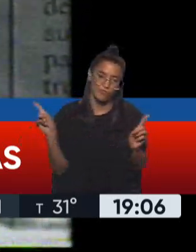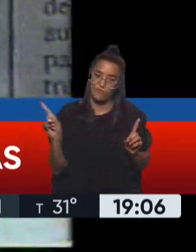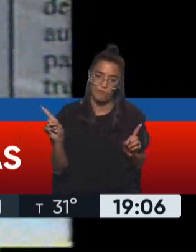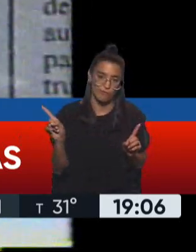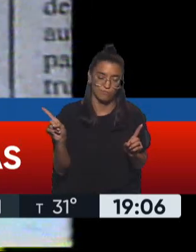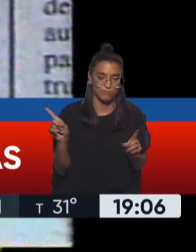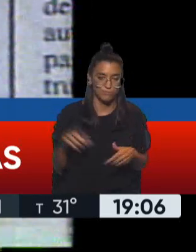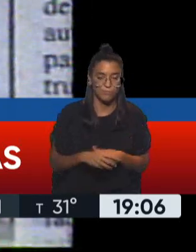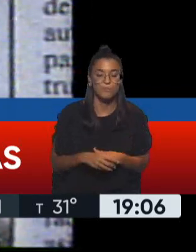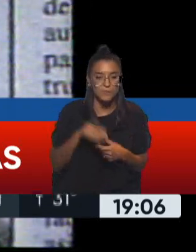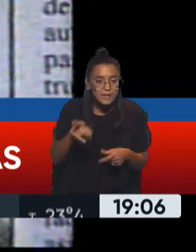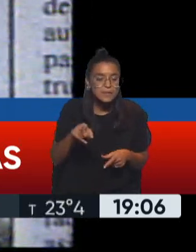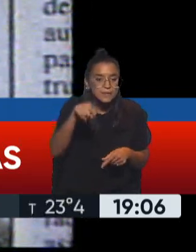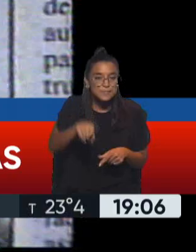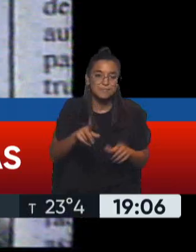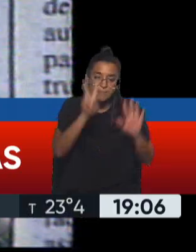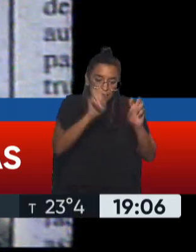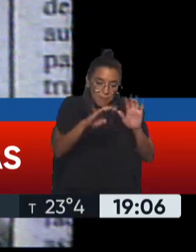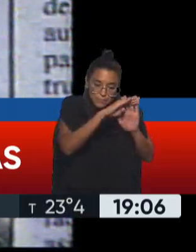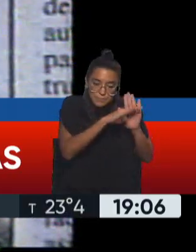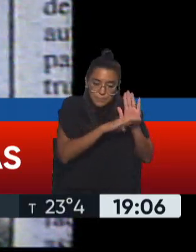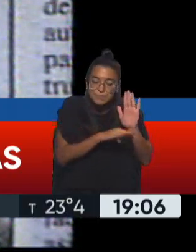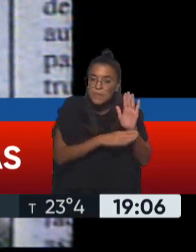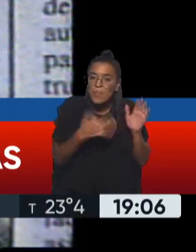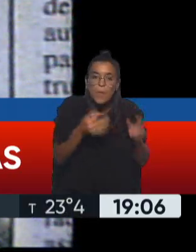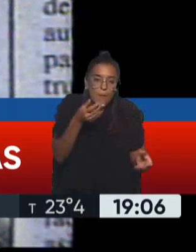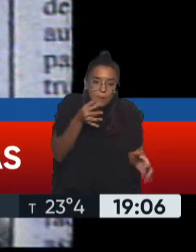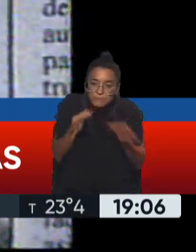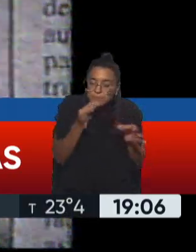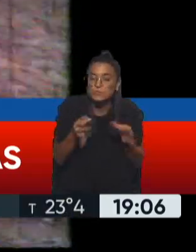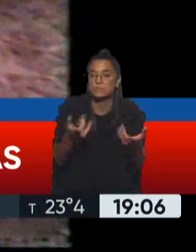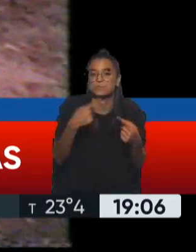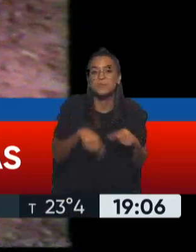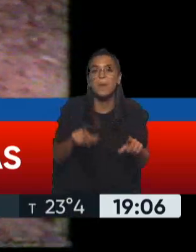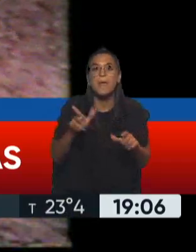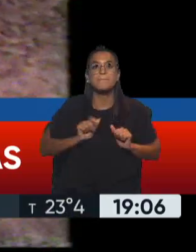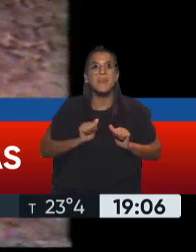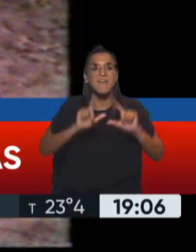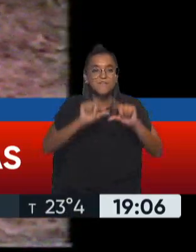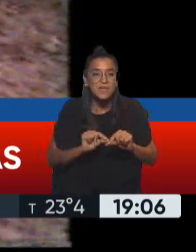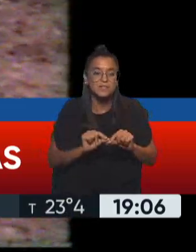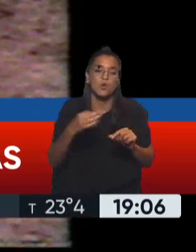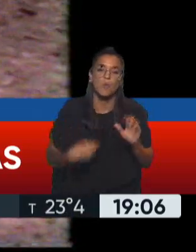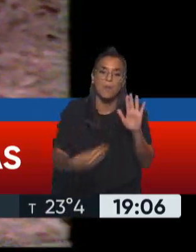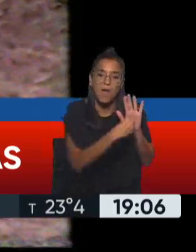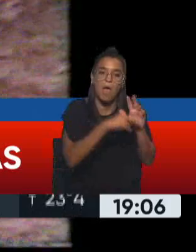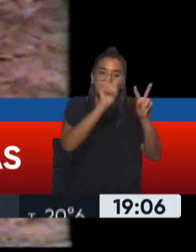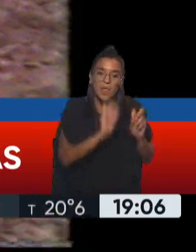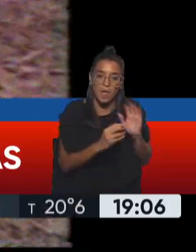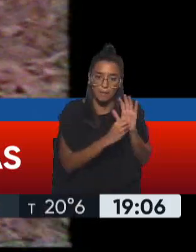esto esté en agenda. Digo, lamentablemente uno a veces espera como las fechas para poner en agenda,